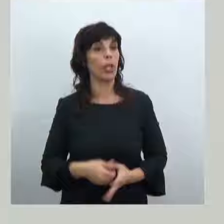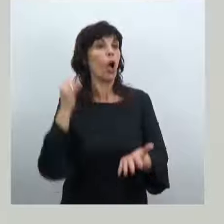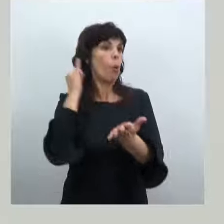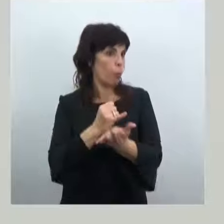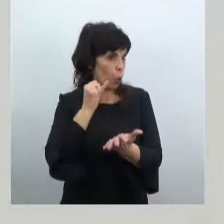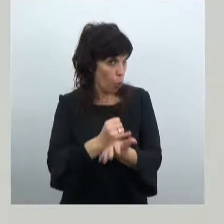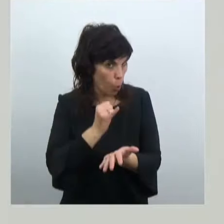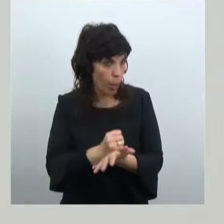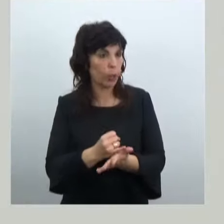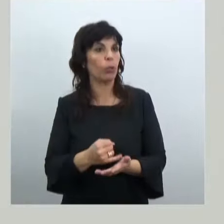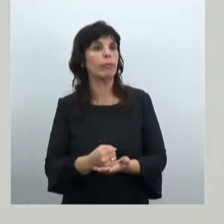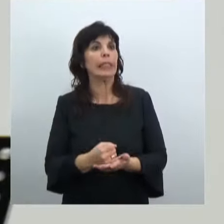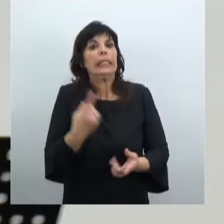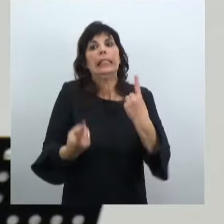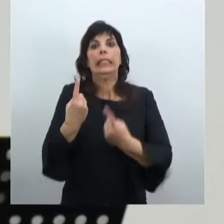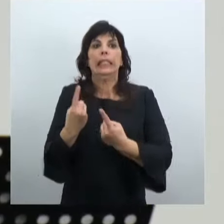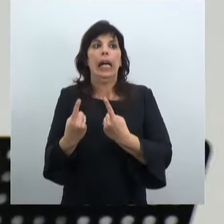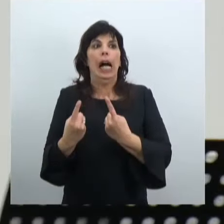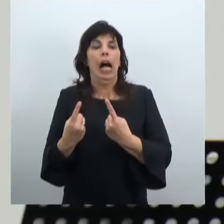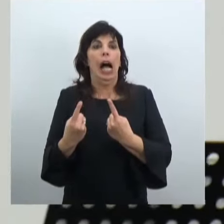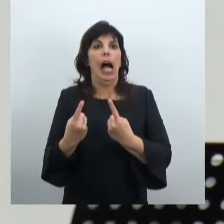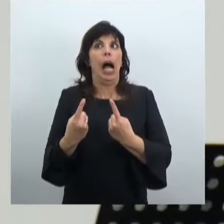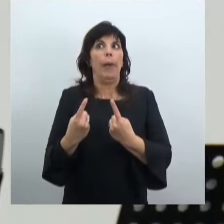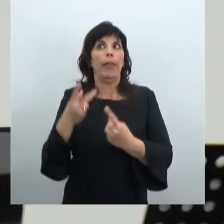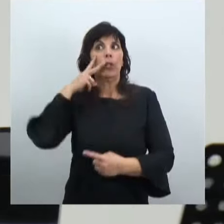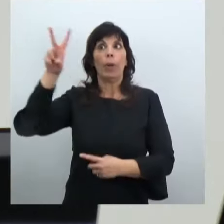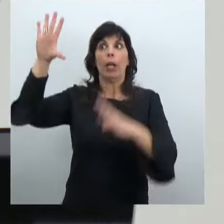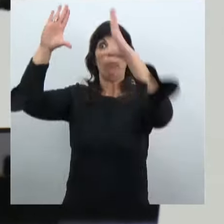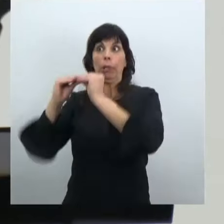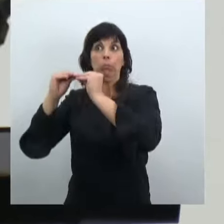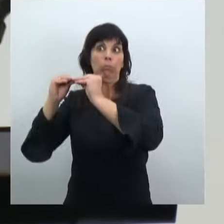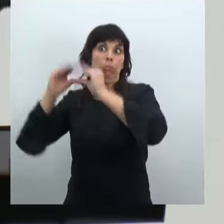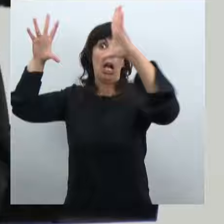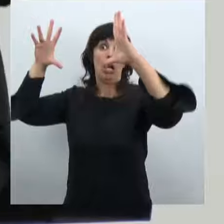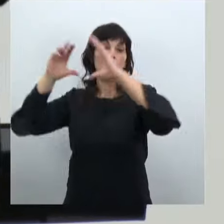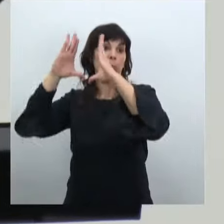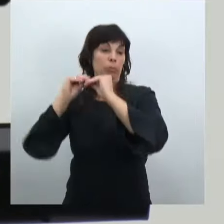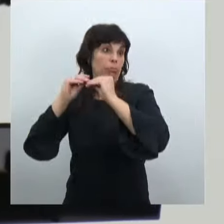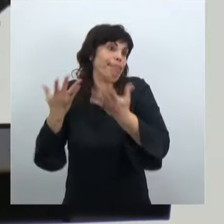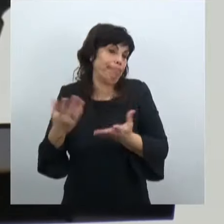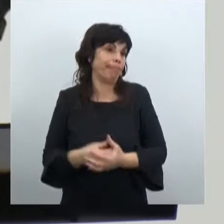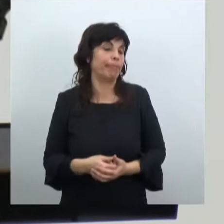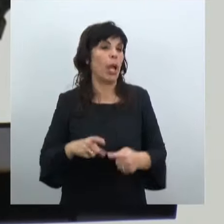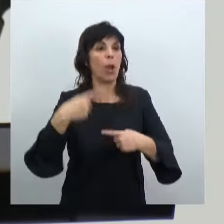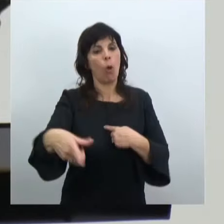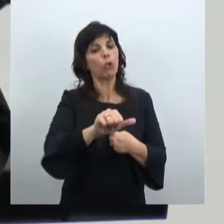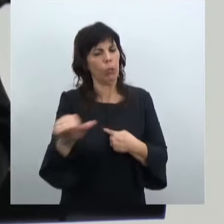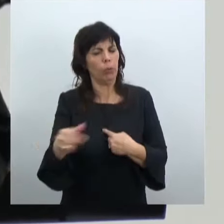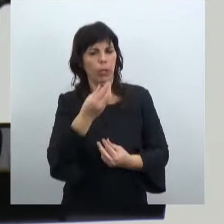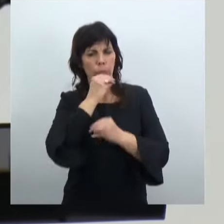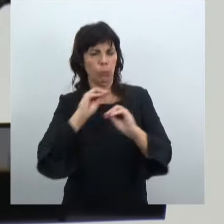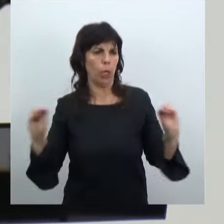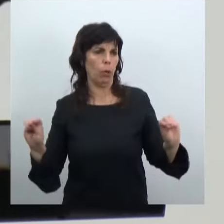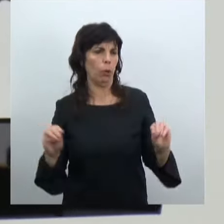probando, por eso de vez en cuando se va un poco la señal y lo estamos haciendo mejor. Para la próxima semana ya